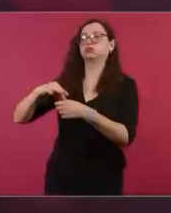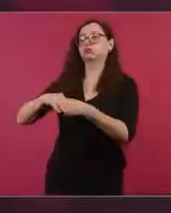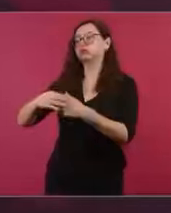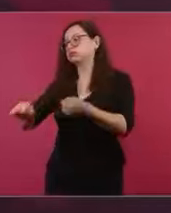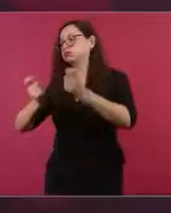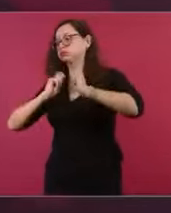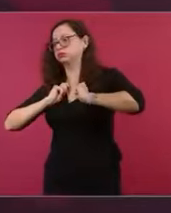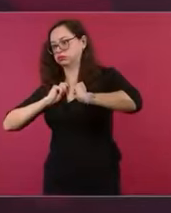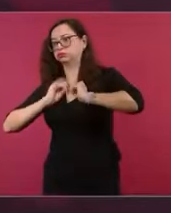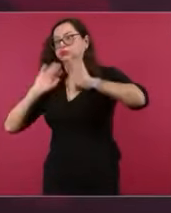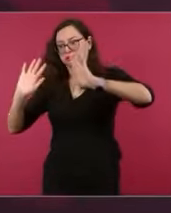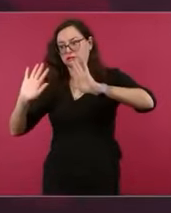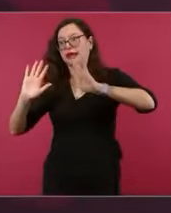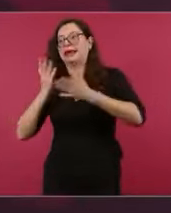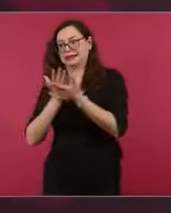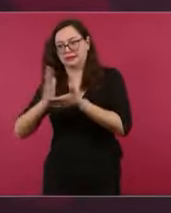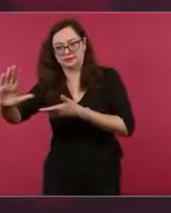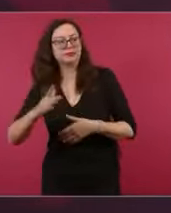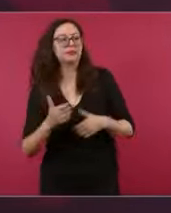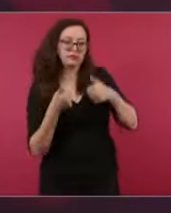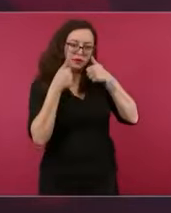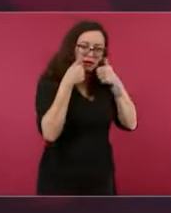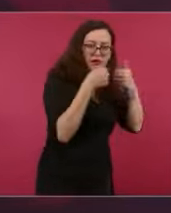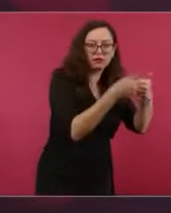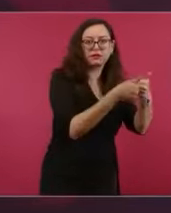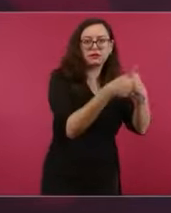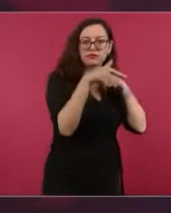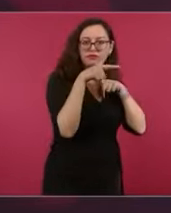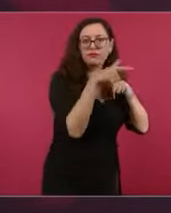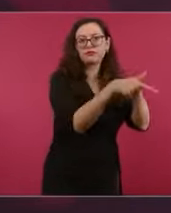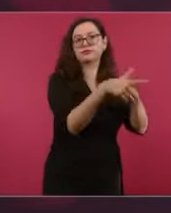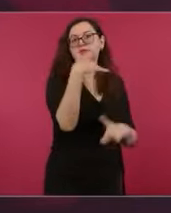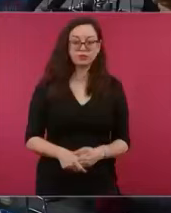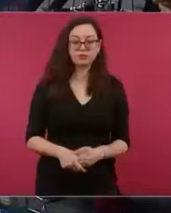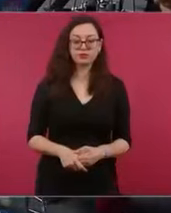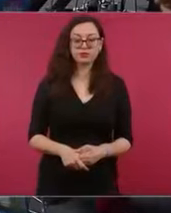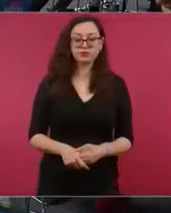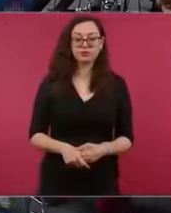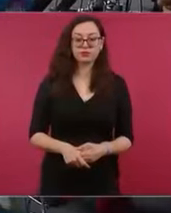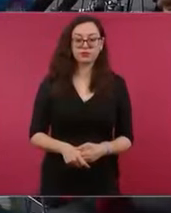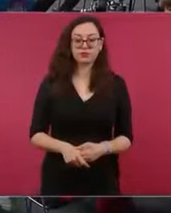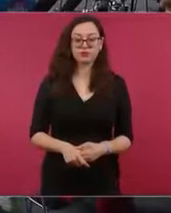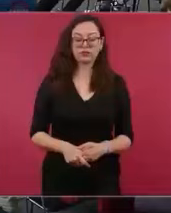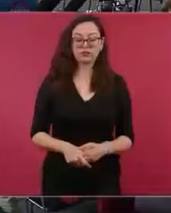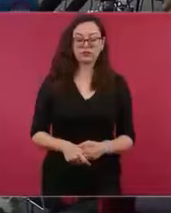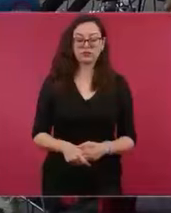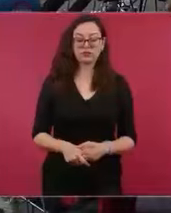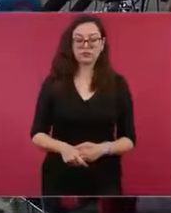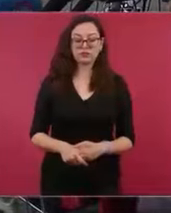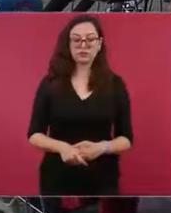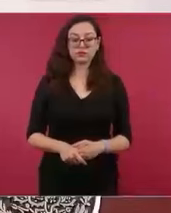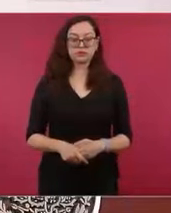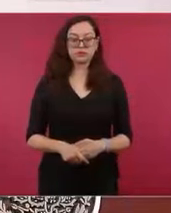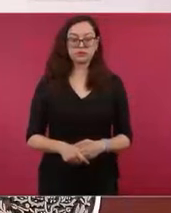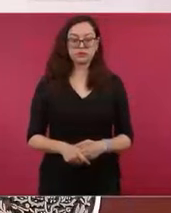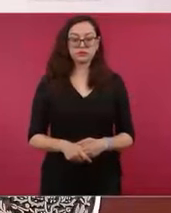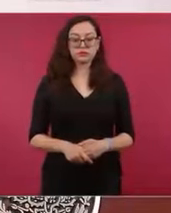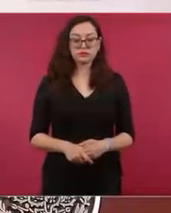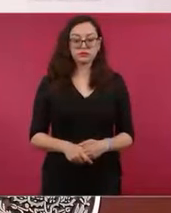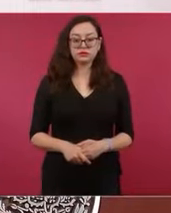régimen antidemocrático y de corrupción. Por eso hablaban de